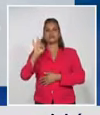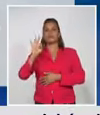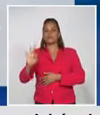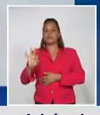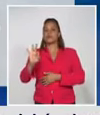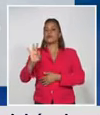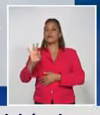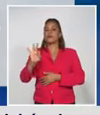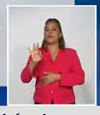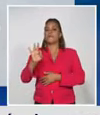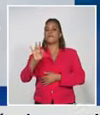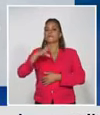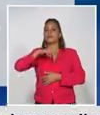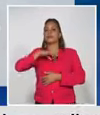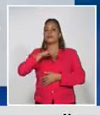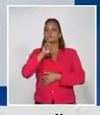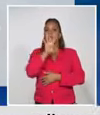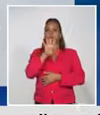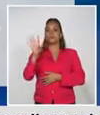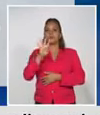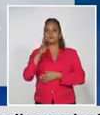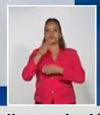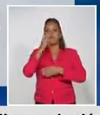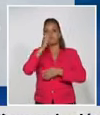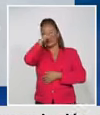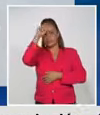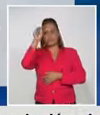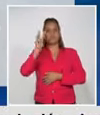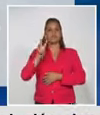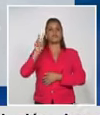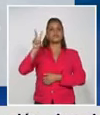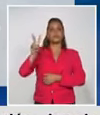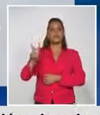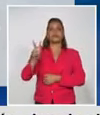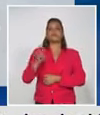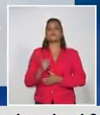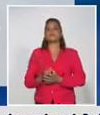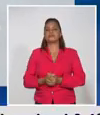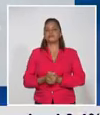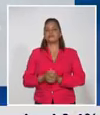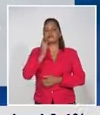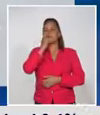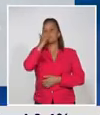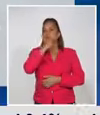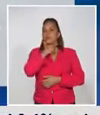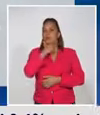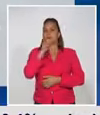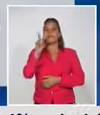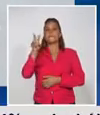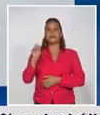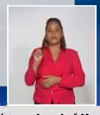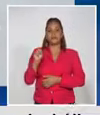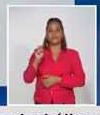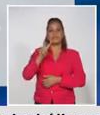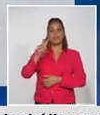Río, 44, Santi Espíritus, 32, Ciego de Ávila, 20,